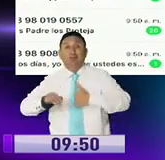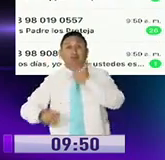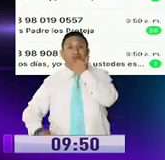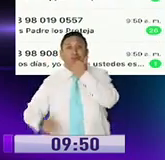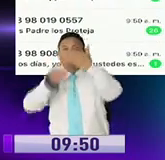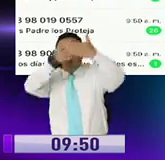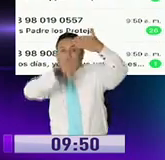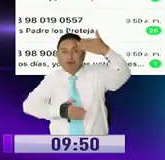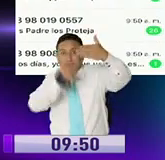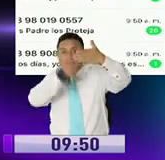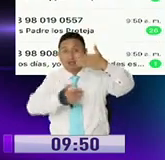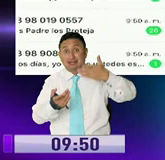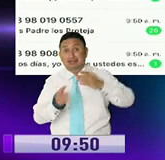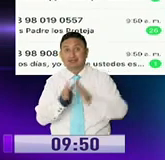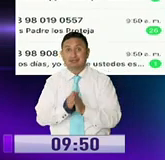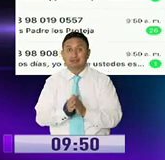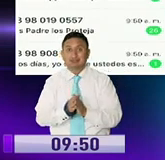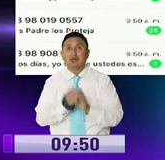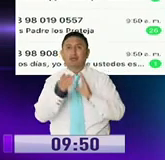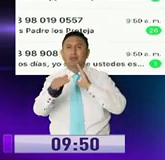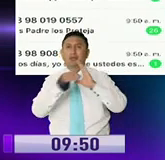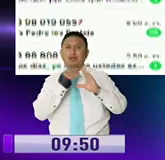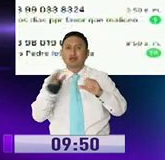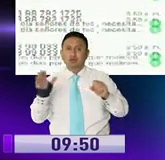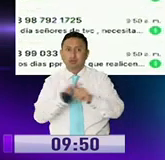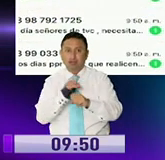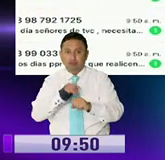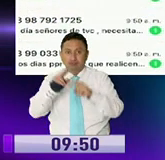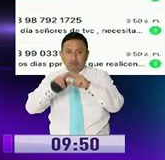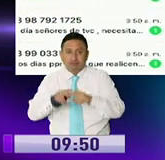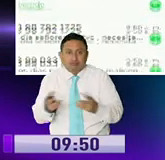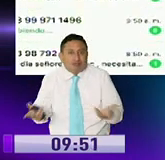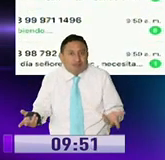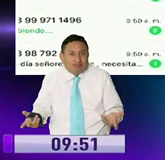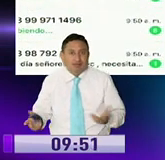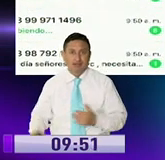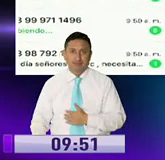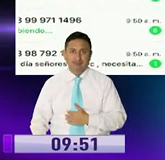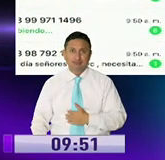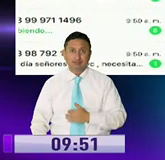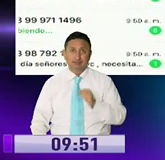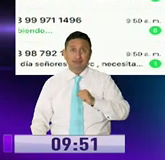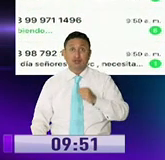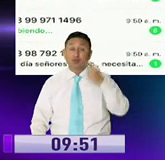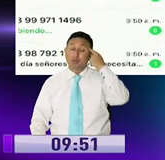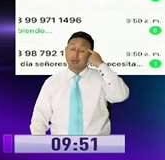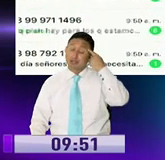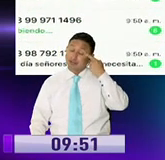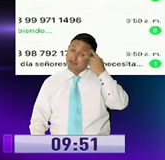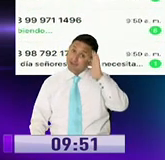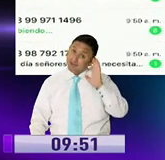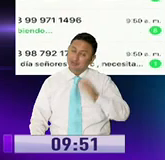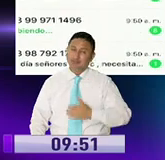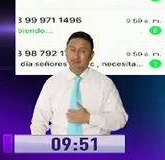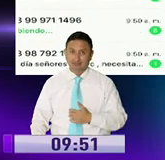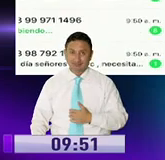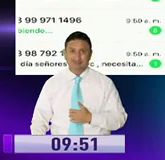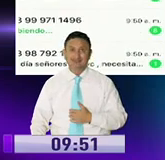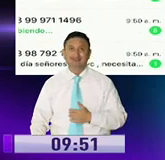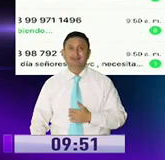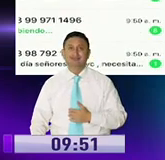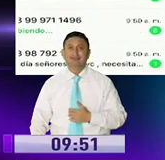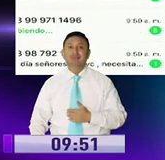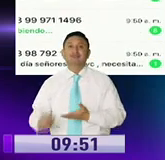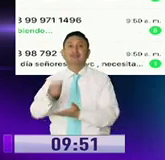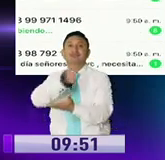manda. No ha sido, pero no llega. Mándanos el link para poder revisarlo. No llega. Es que parecía Trollation, ¿no? Buenos días. Acá en Solanda